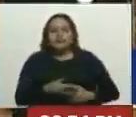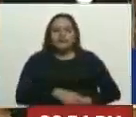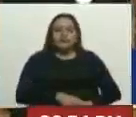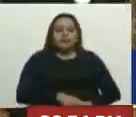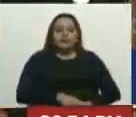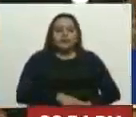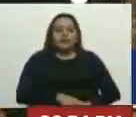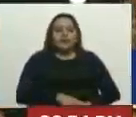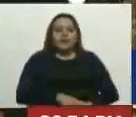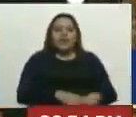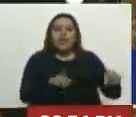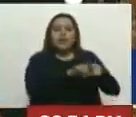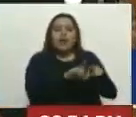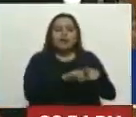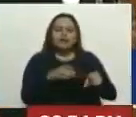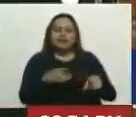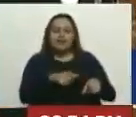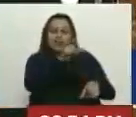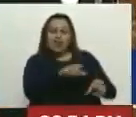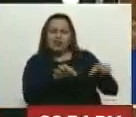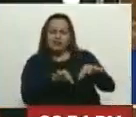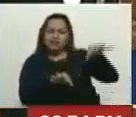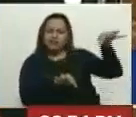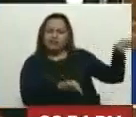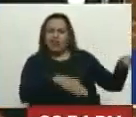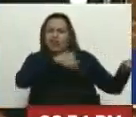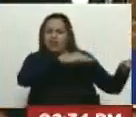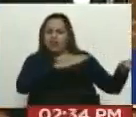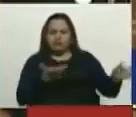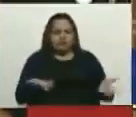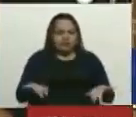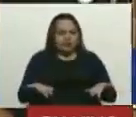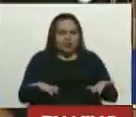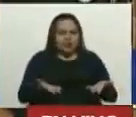la acción aislada o el aislacionismo por parte